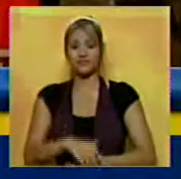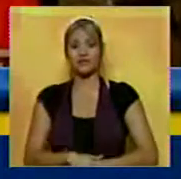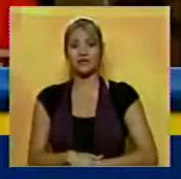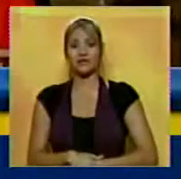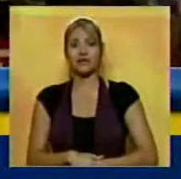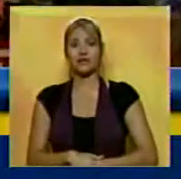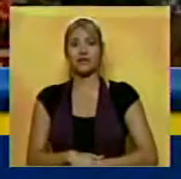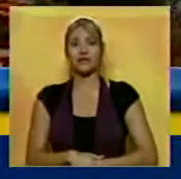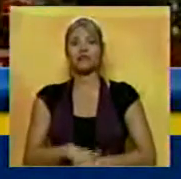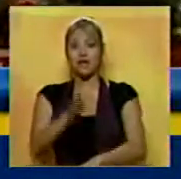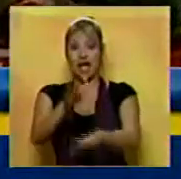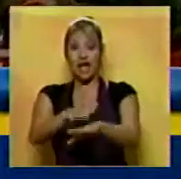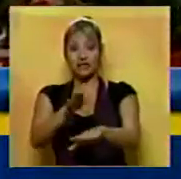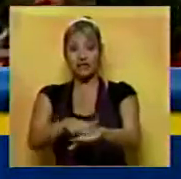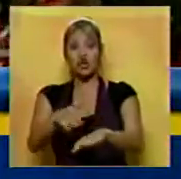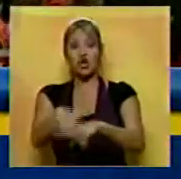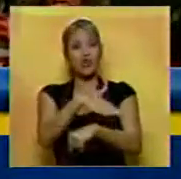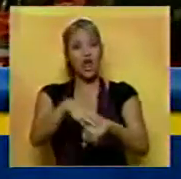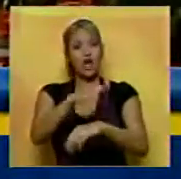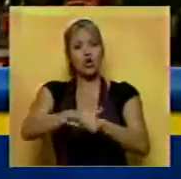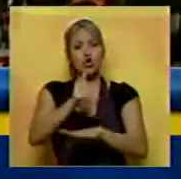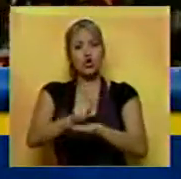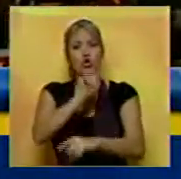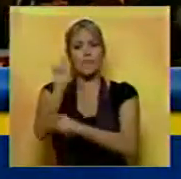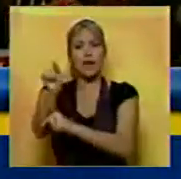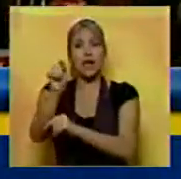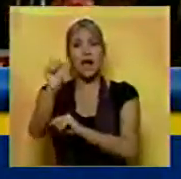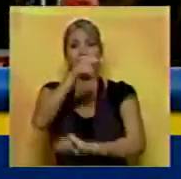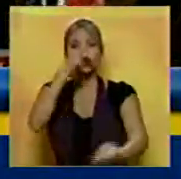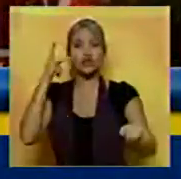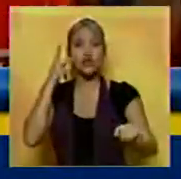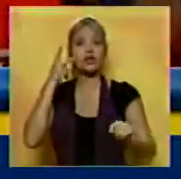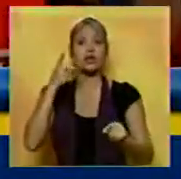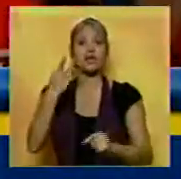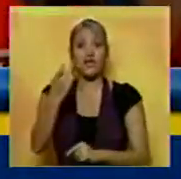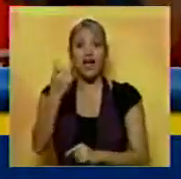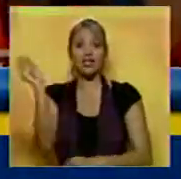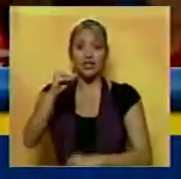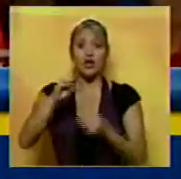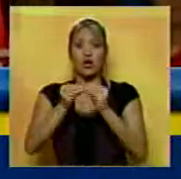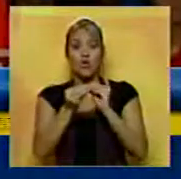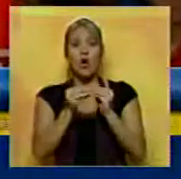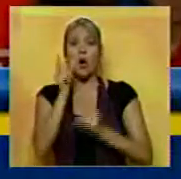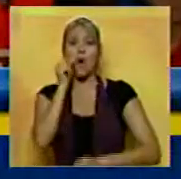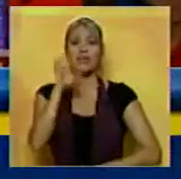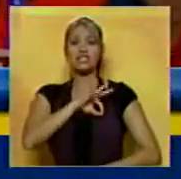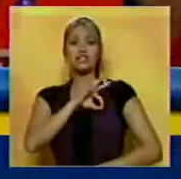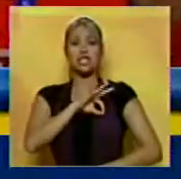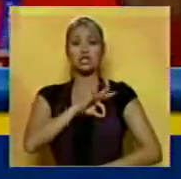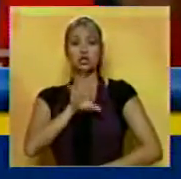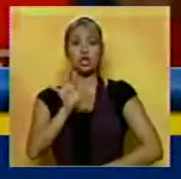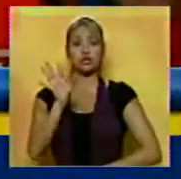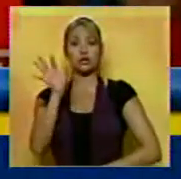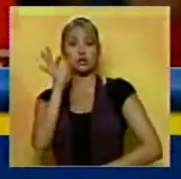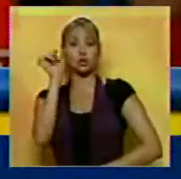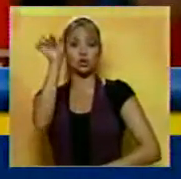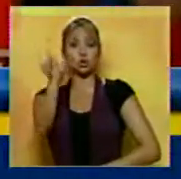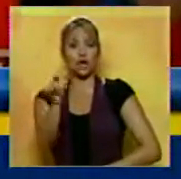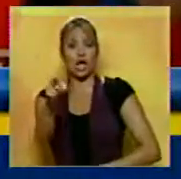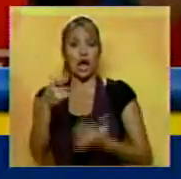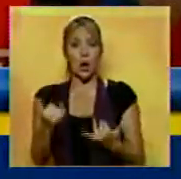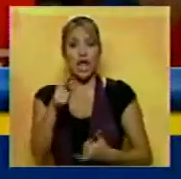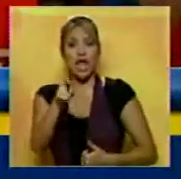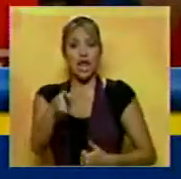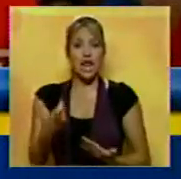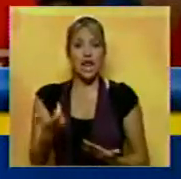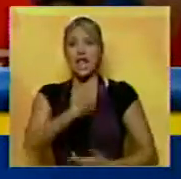al gobernador Liborio Guarulla de tener abandonado el estado Amazonas. El señorito gobernador de este estado se la pasa